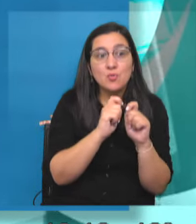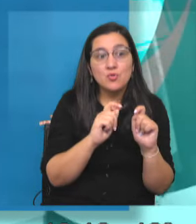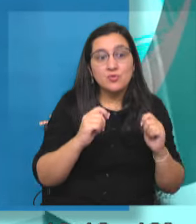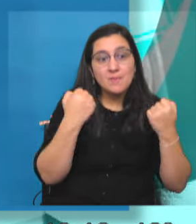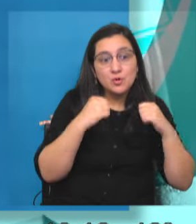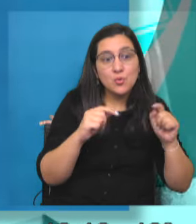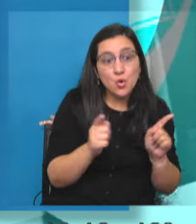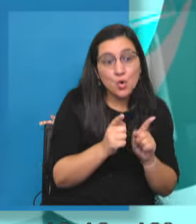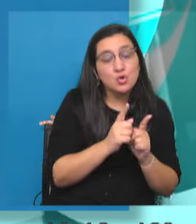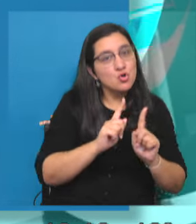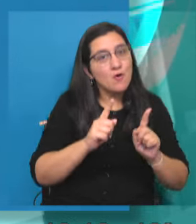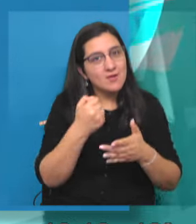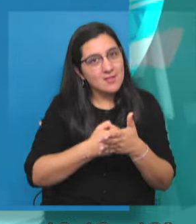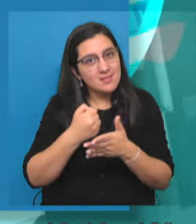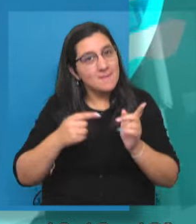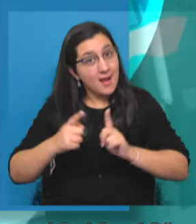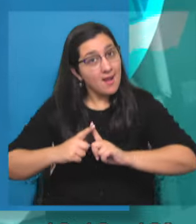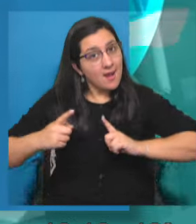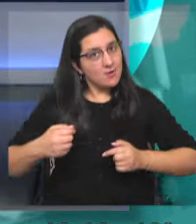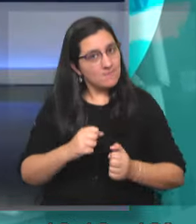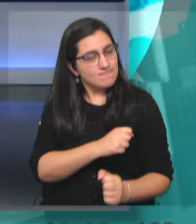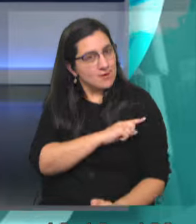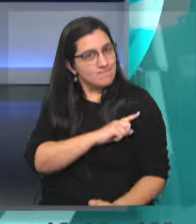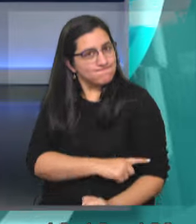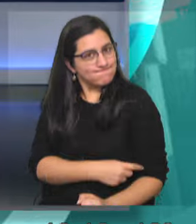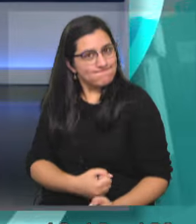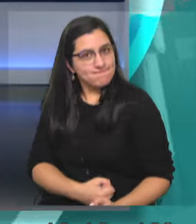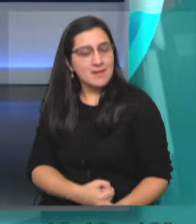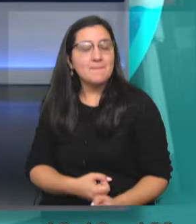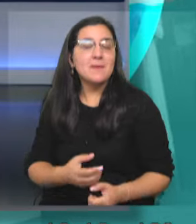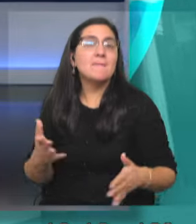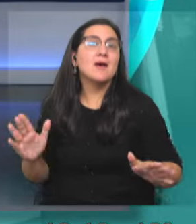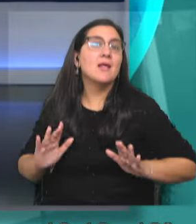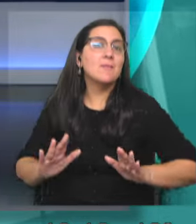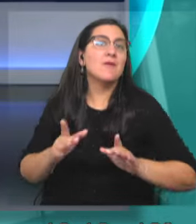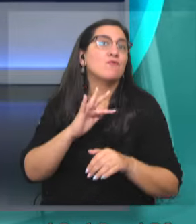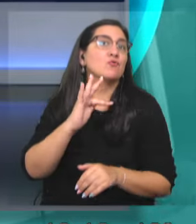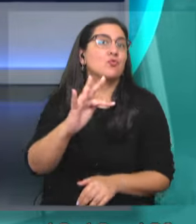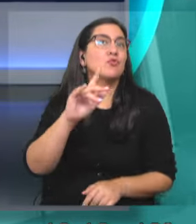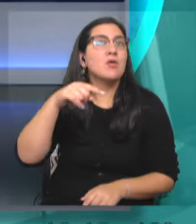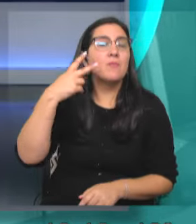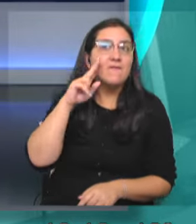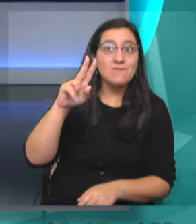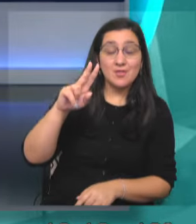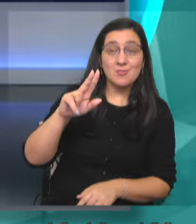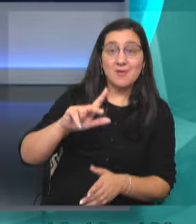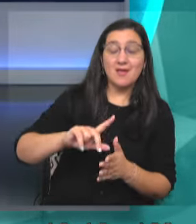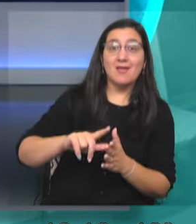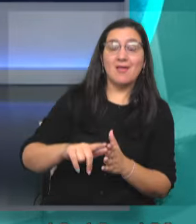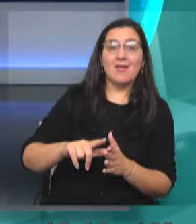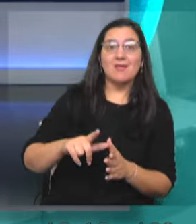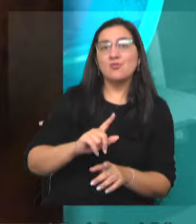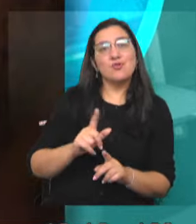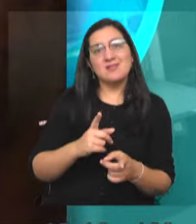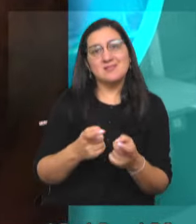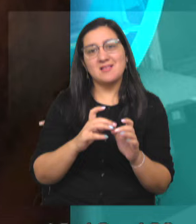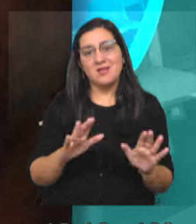voy a intentar tener una formación más larga para estar más preparado para lo que venga. Después, claro, después viendo el panorama más tarde, todo aquello fue innecesario,